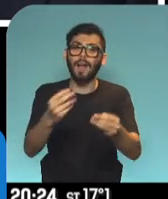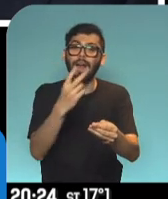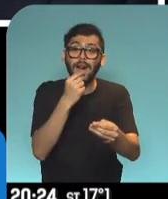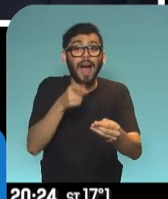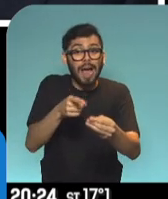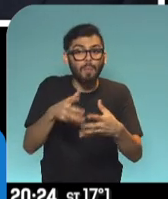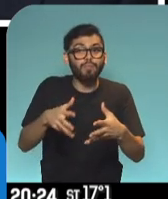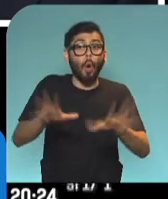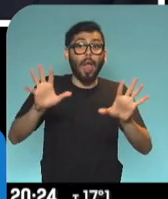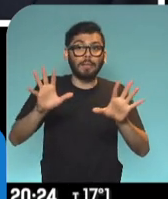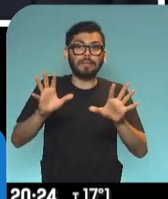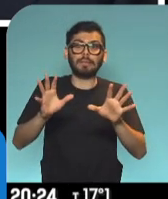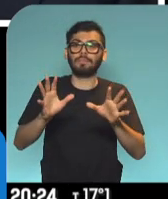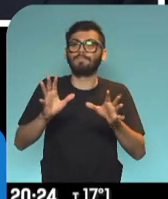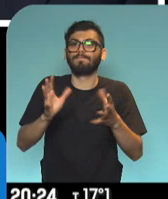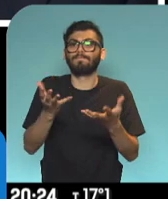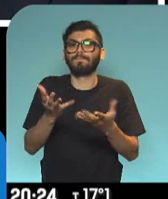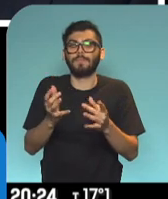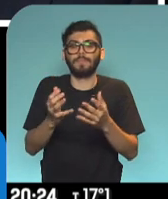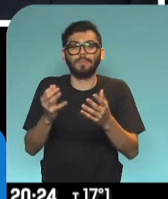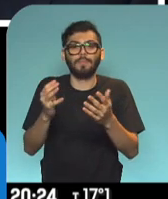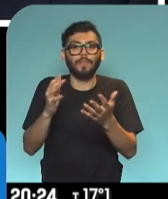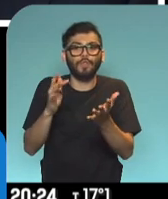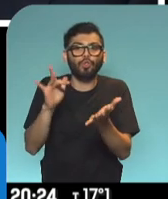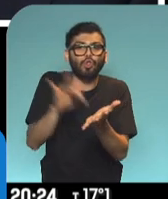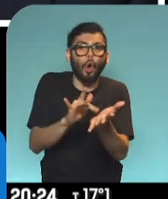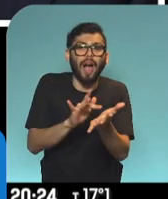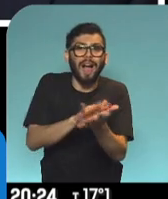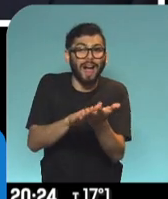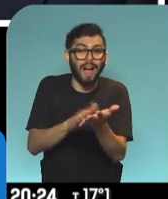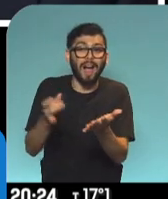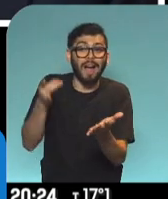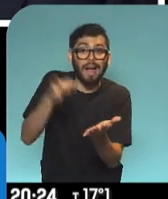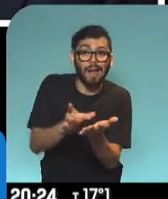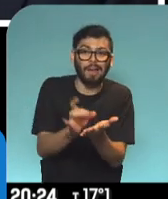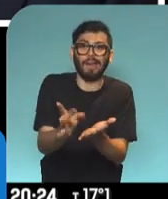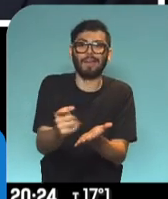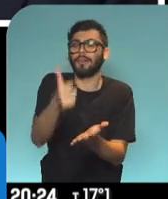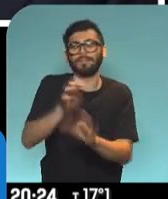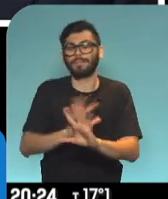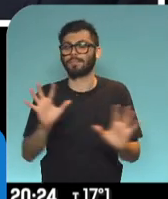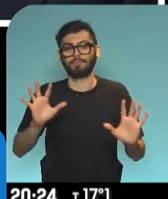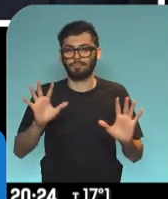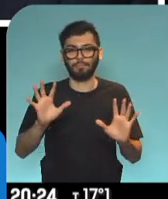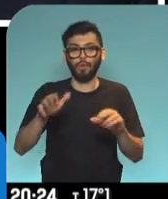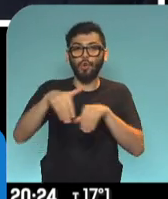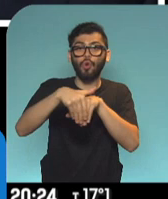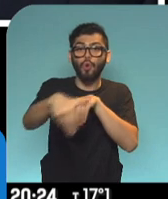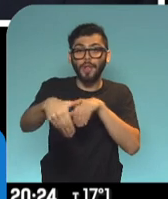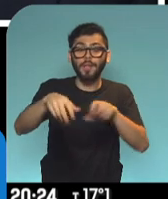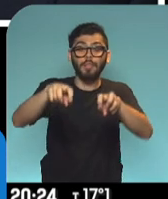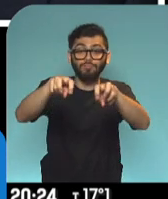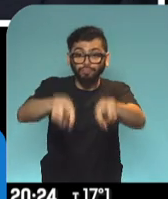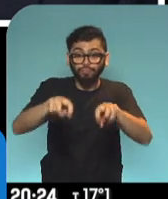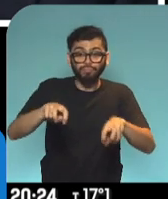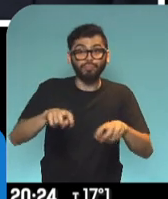o posibilite algún tipo de manoseo o contagio. Las unidades van a tener un factor de ocupación